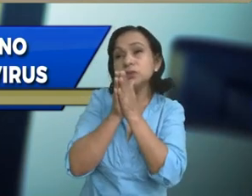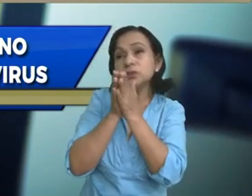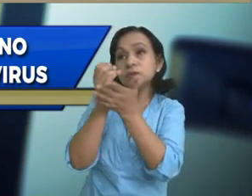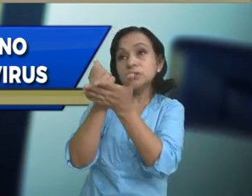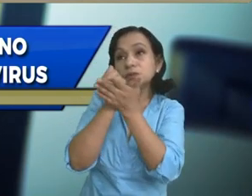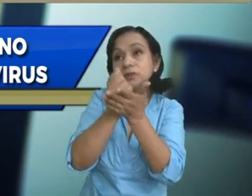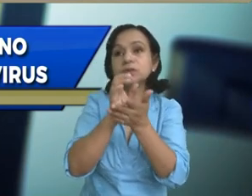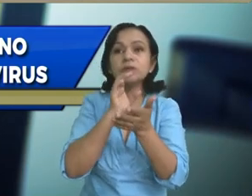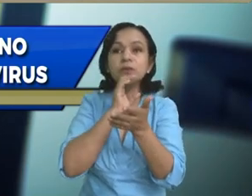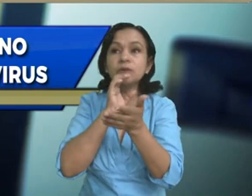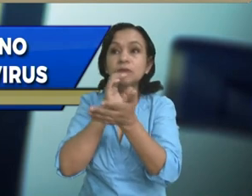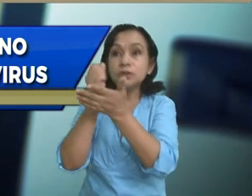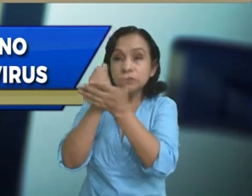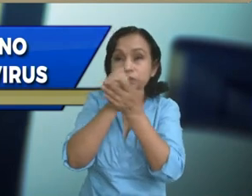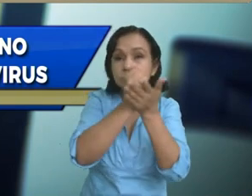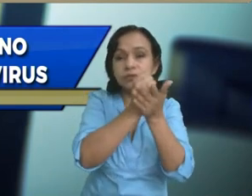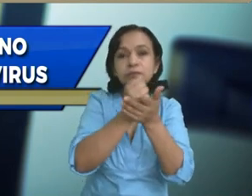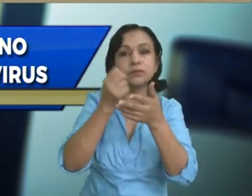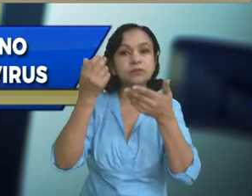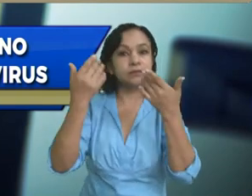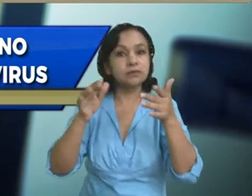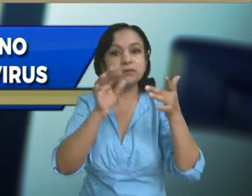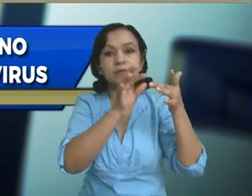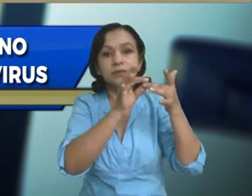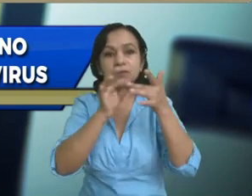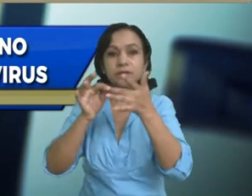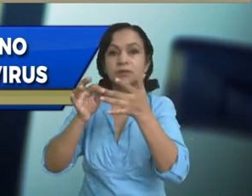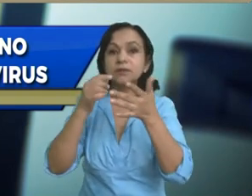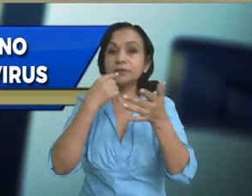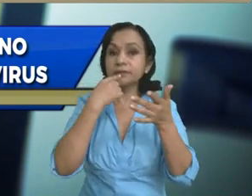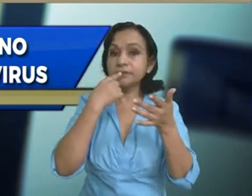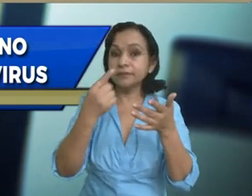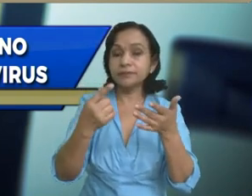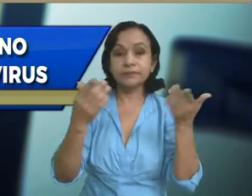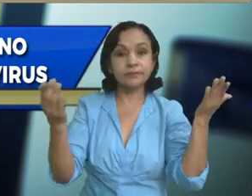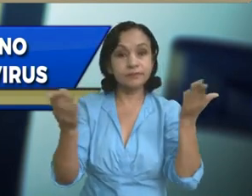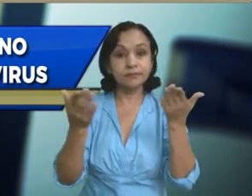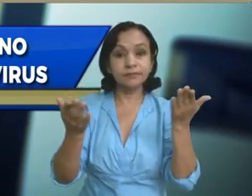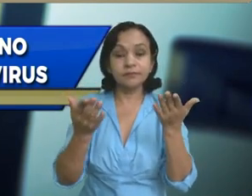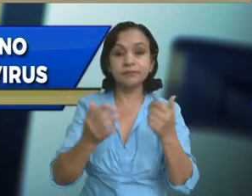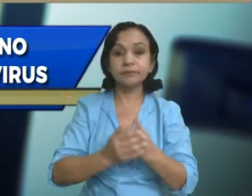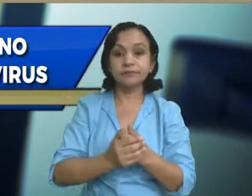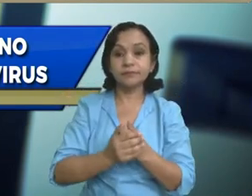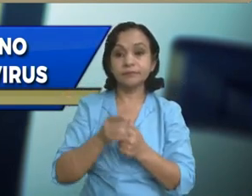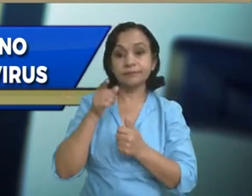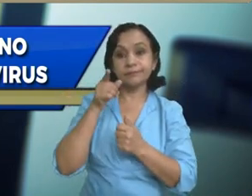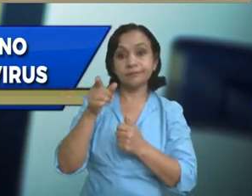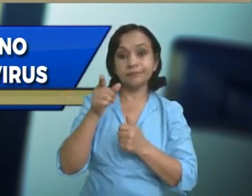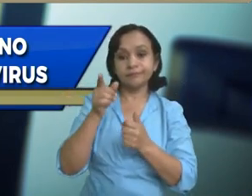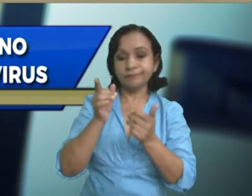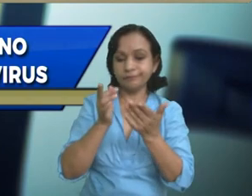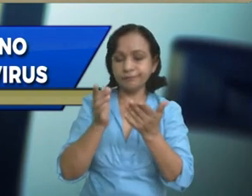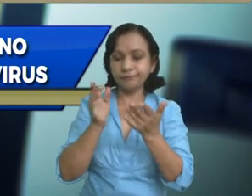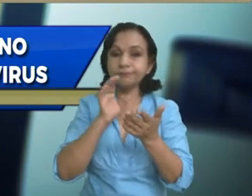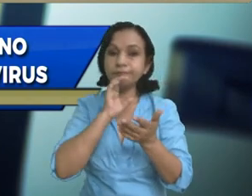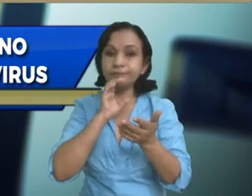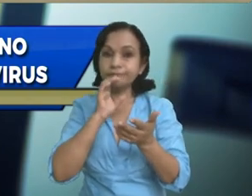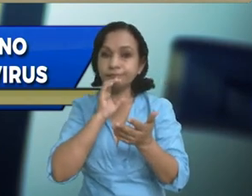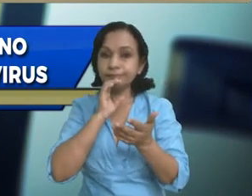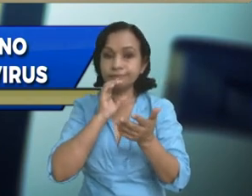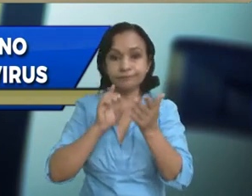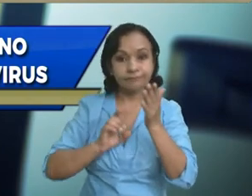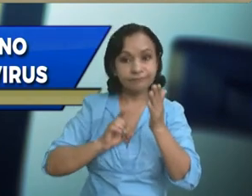Vaya, es un número bastante importante, pero también certifica precisamente la calidad de la biotecnología cubana y los avances,